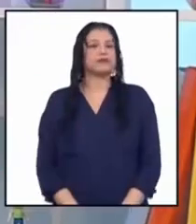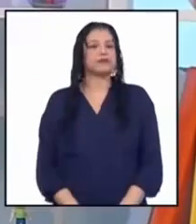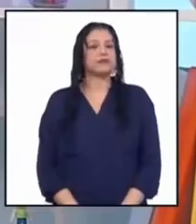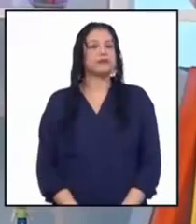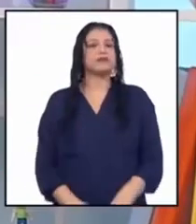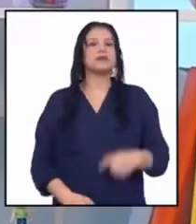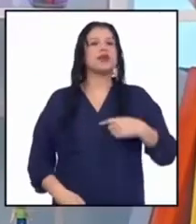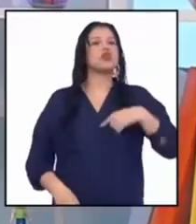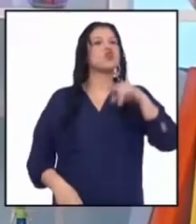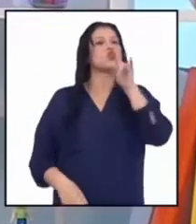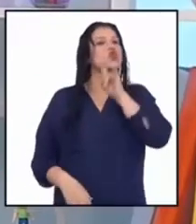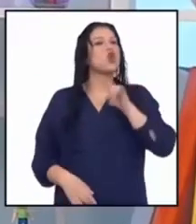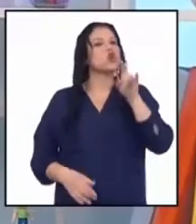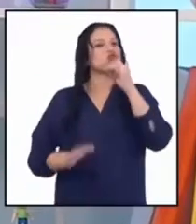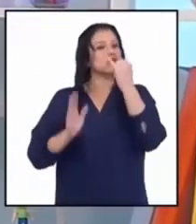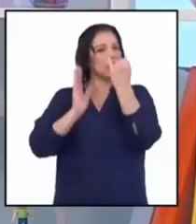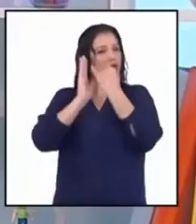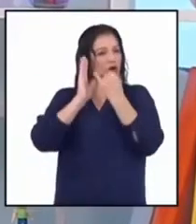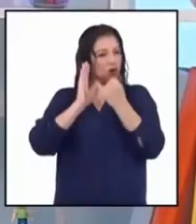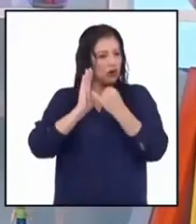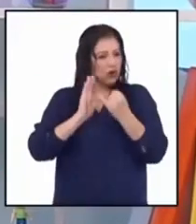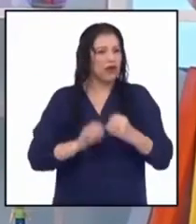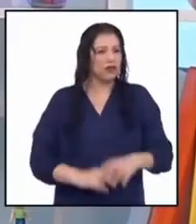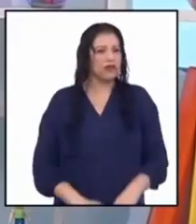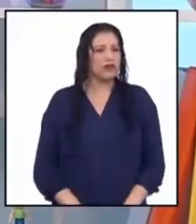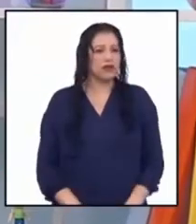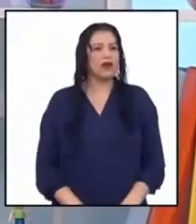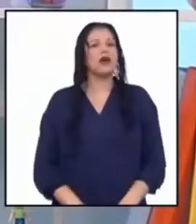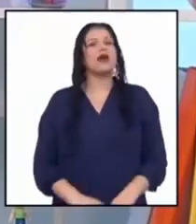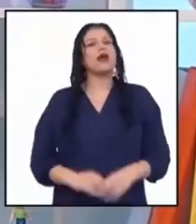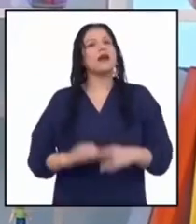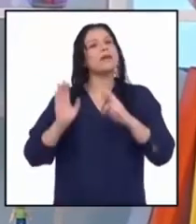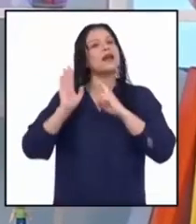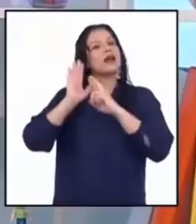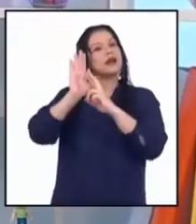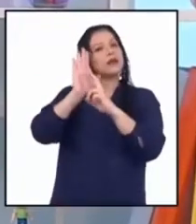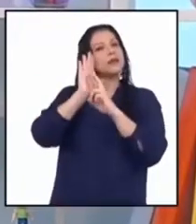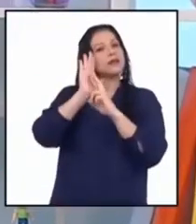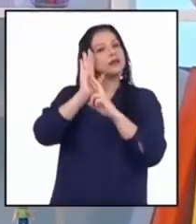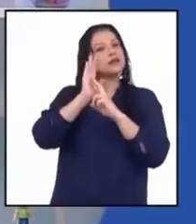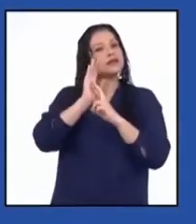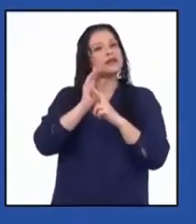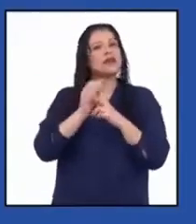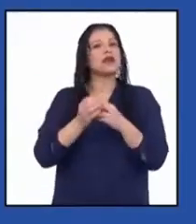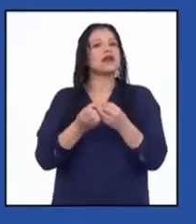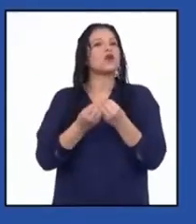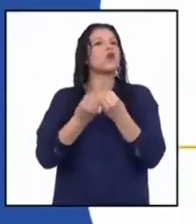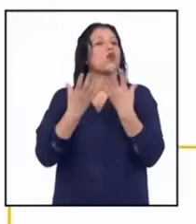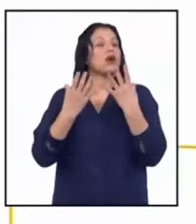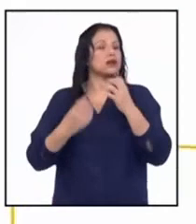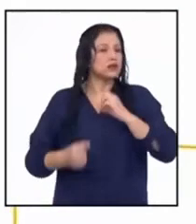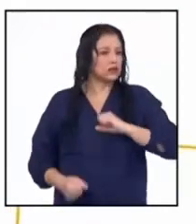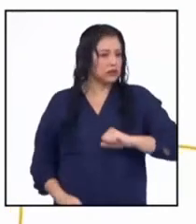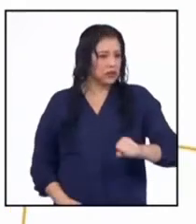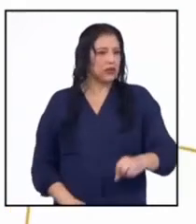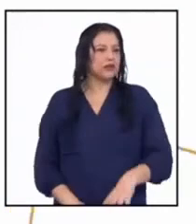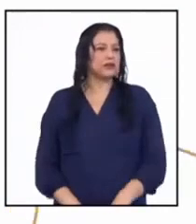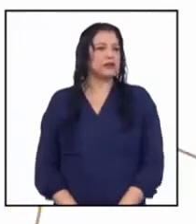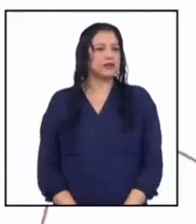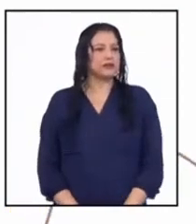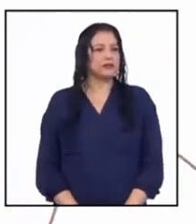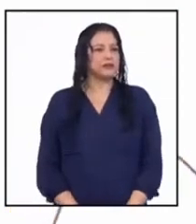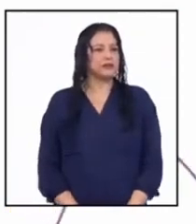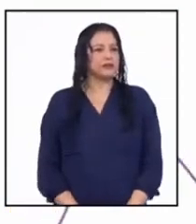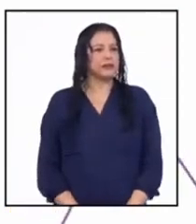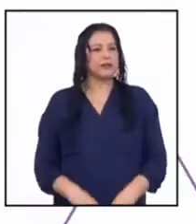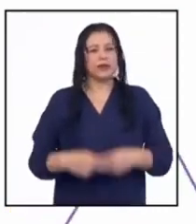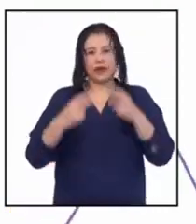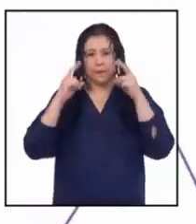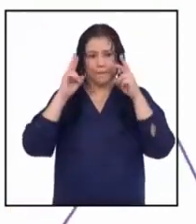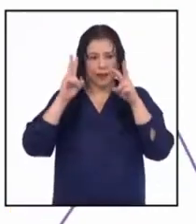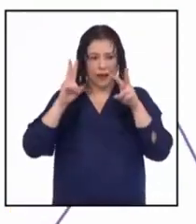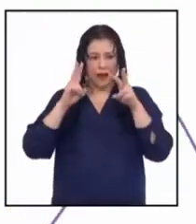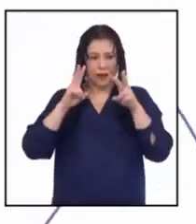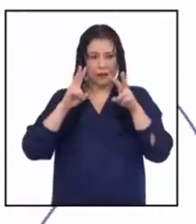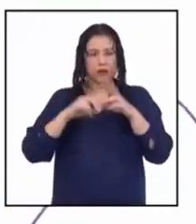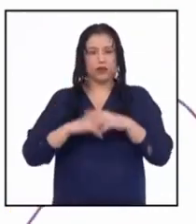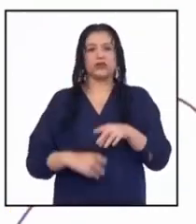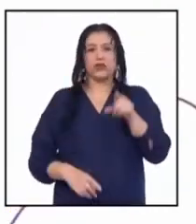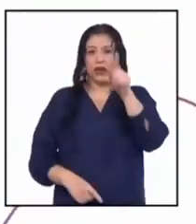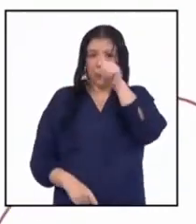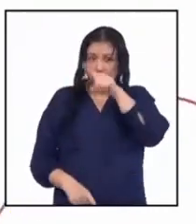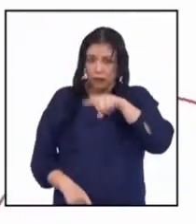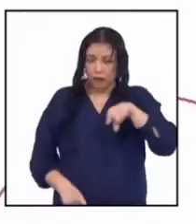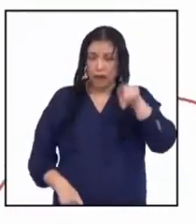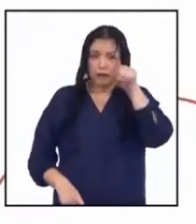Yo utilicé los gráficos de sectores para representar los datos del número de hijos. También vemos que en la